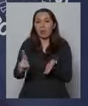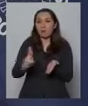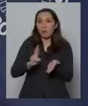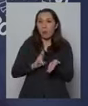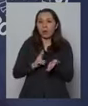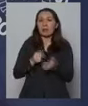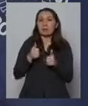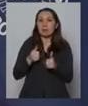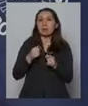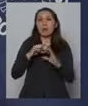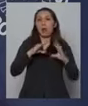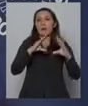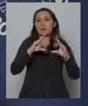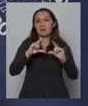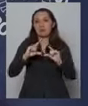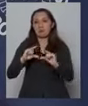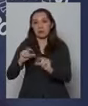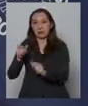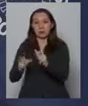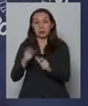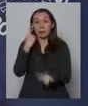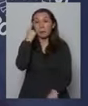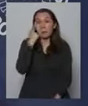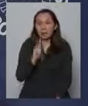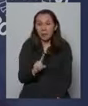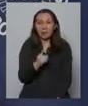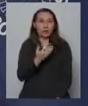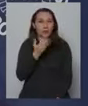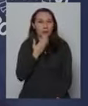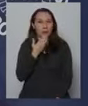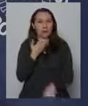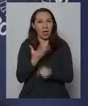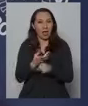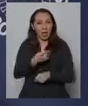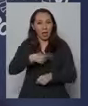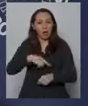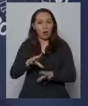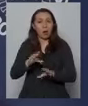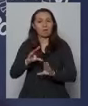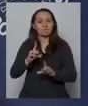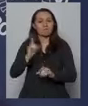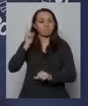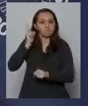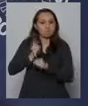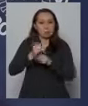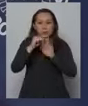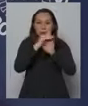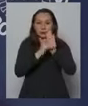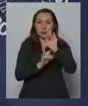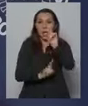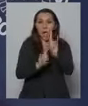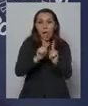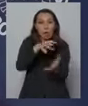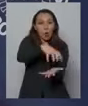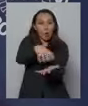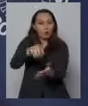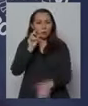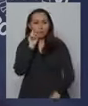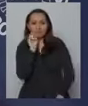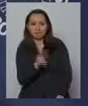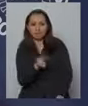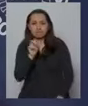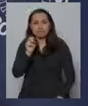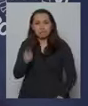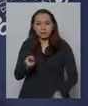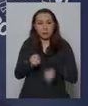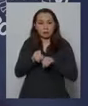respuesta en esta pandemia. Sin embargo, también estamos tomando medidas que en aquellas comunas donde hemos visto